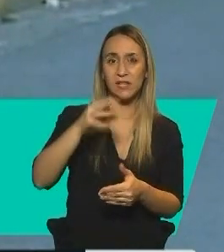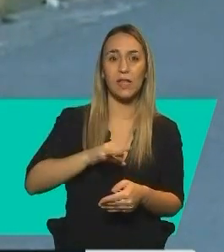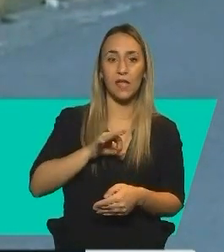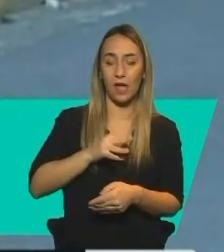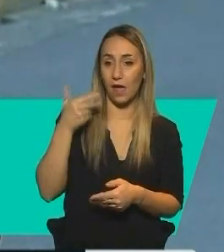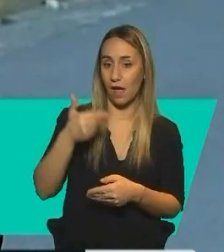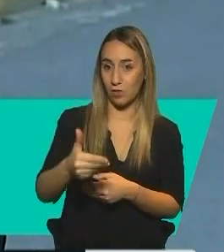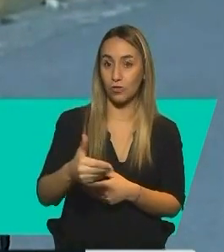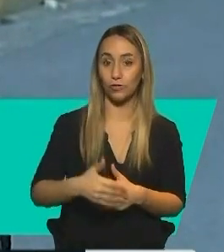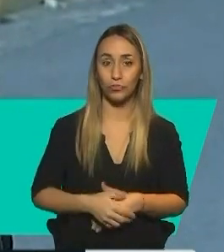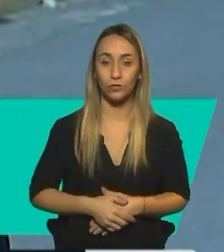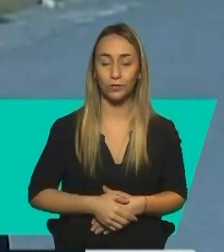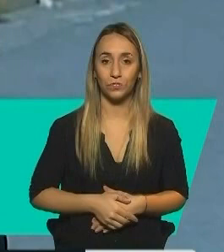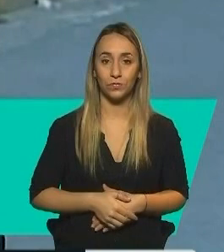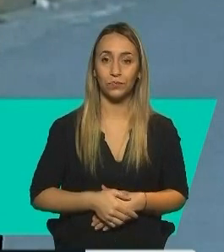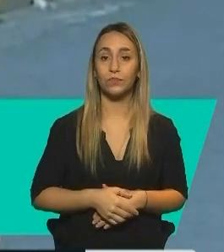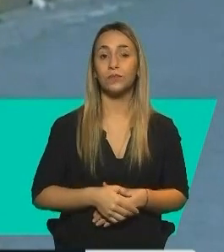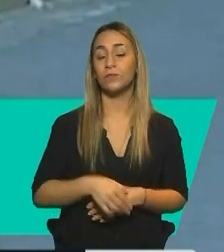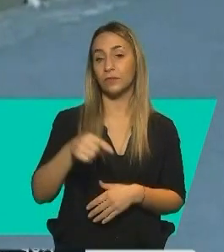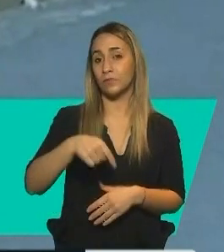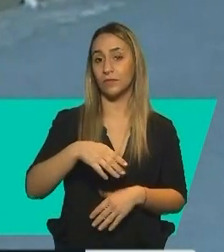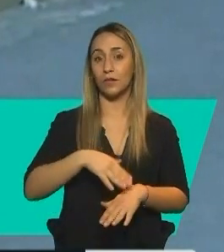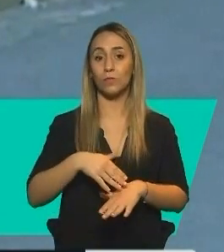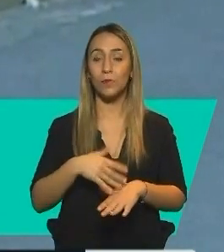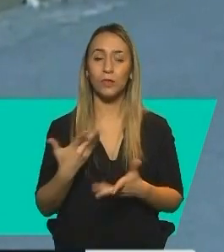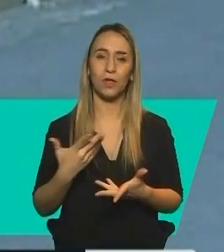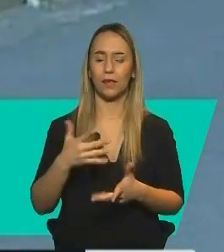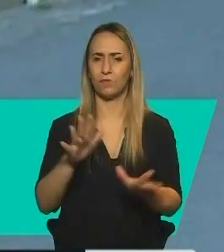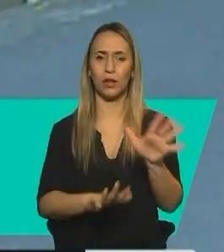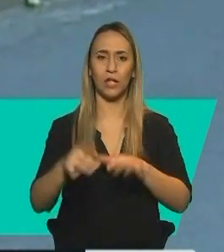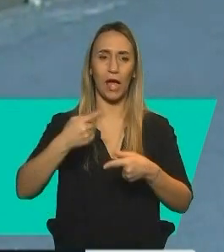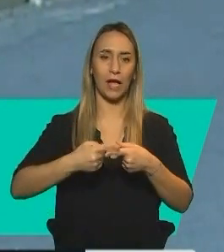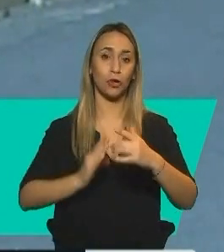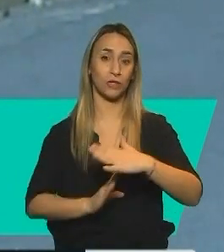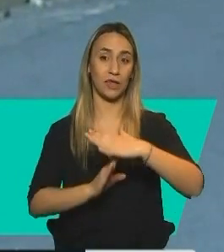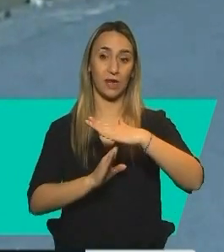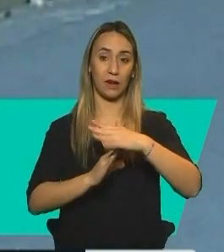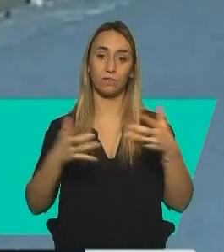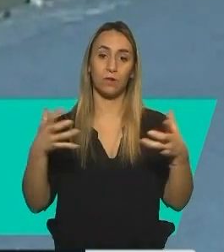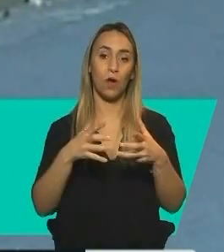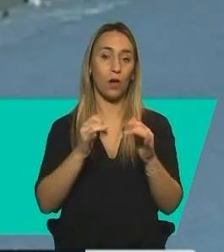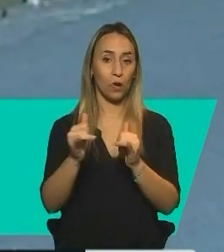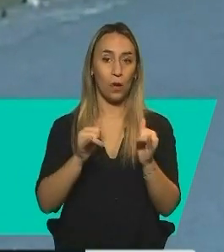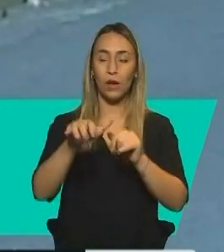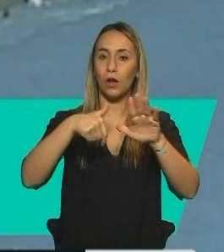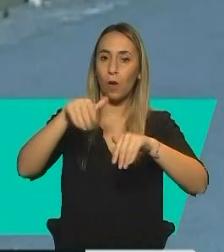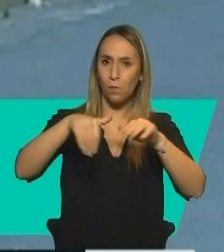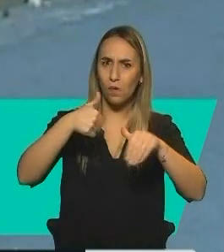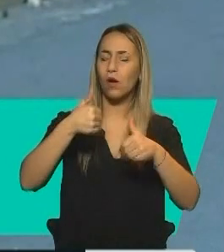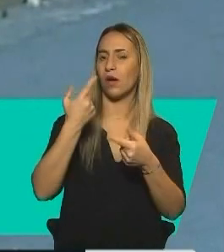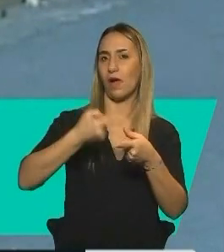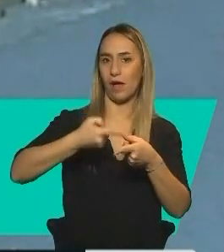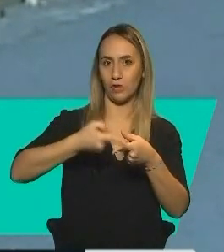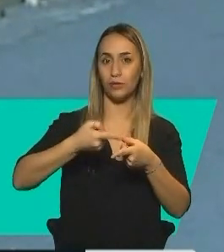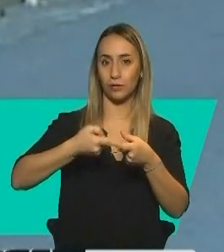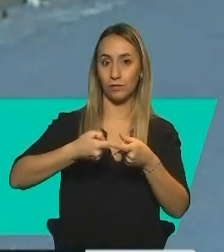es costumbre, como es tradición, en la víspera de la realización del acto central, la juventud convoca a un acto. En